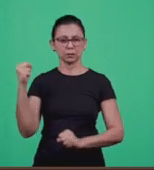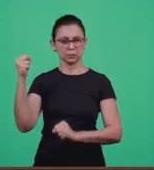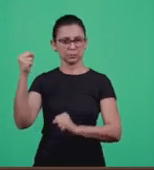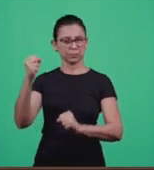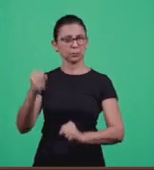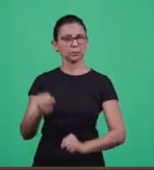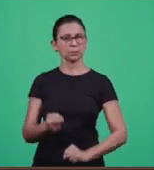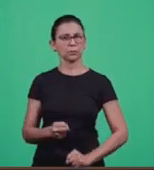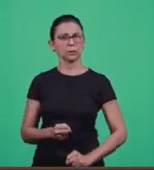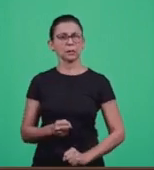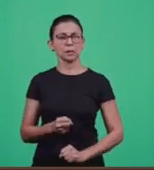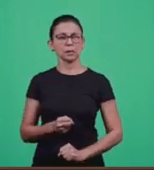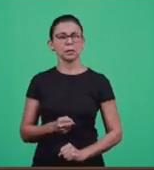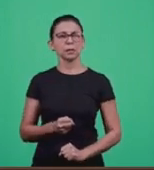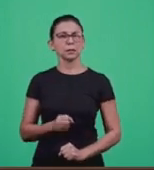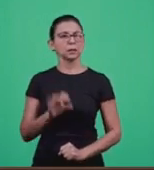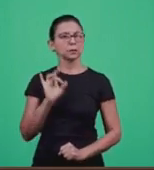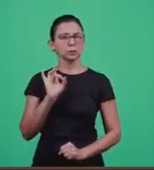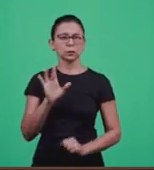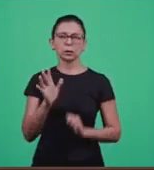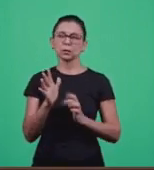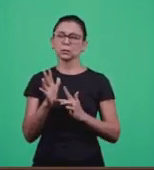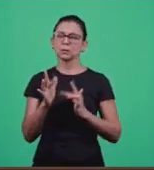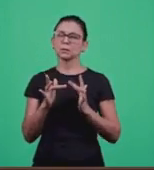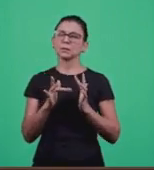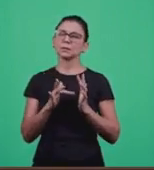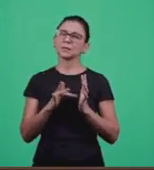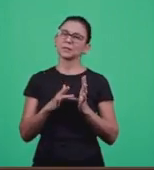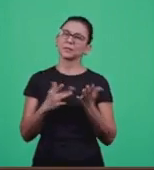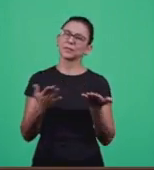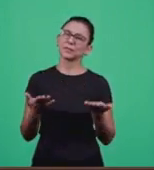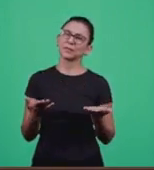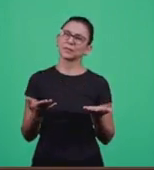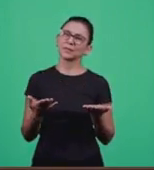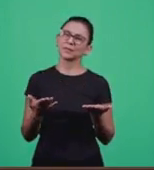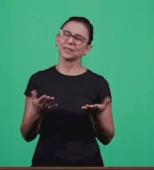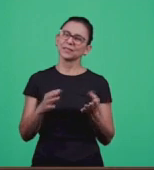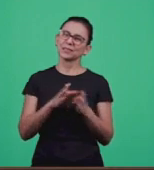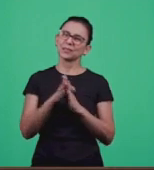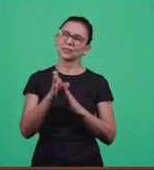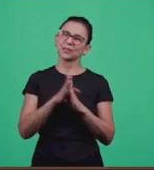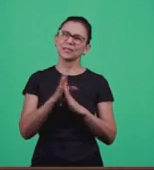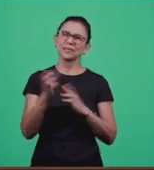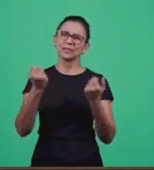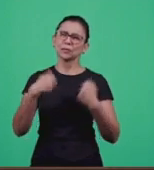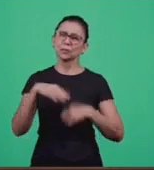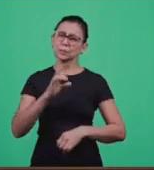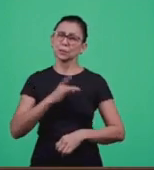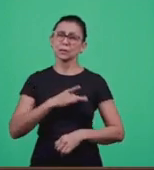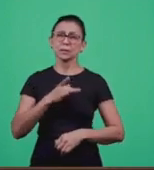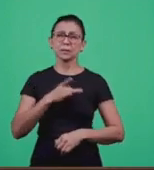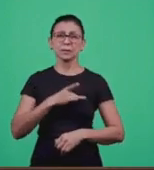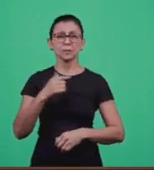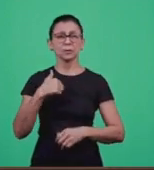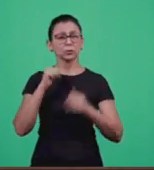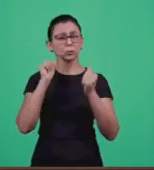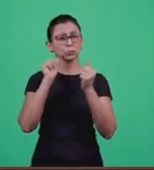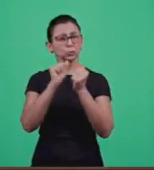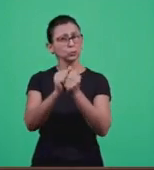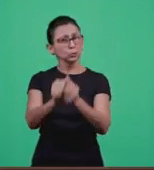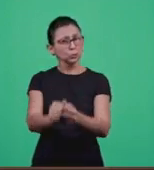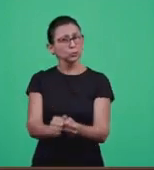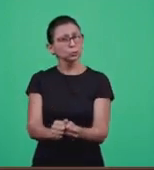muy bueno, es poderoso, y Él es el único capaz que nos puede decir: